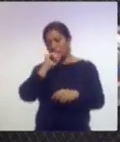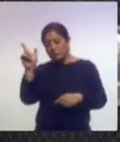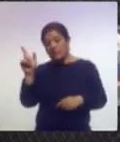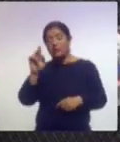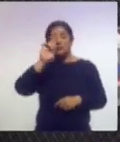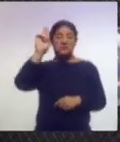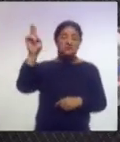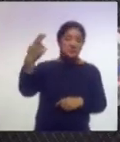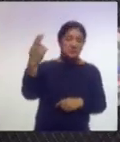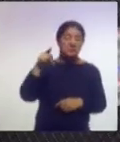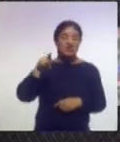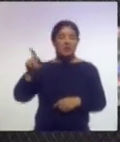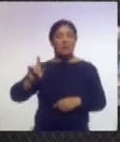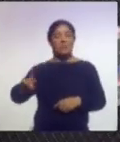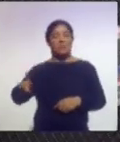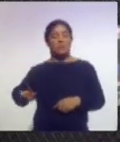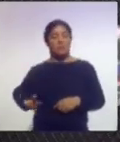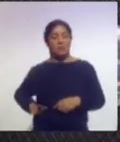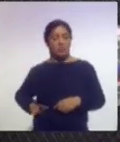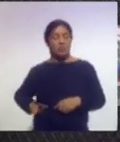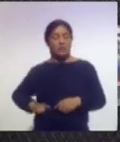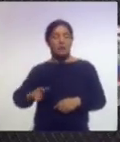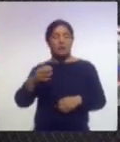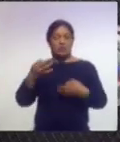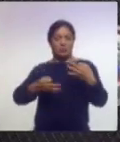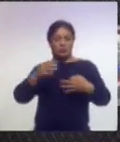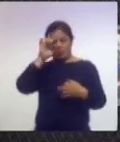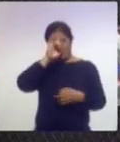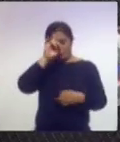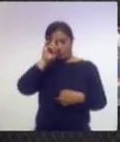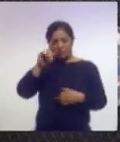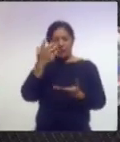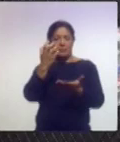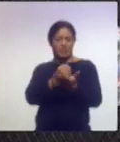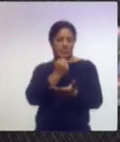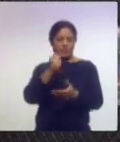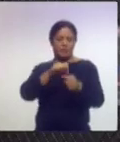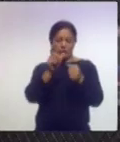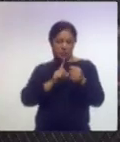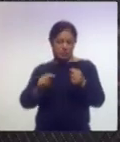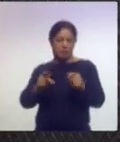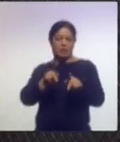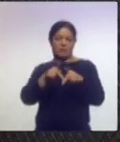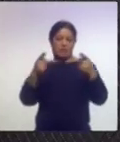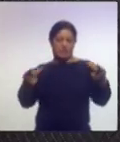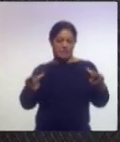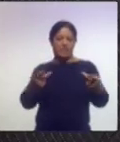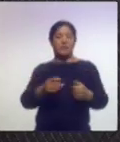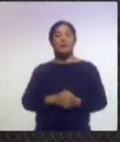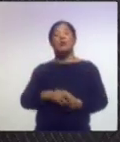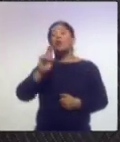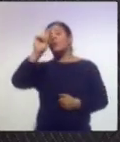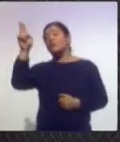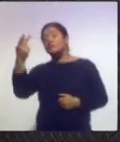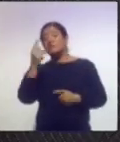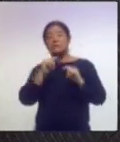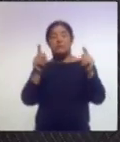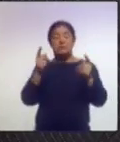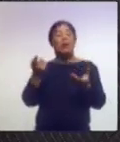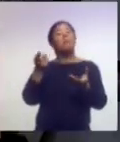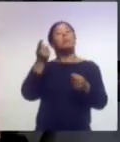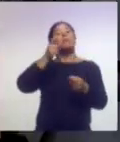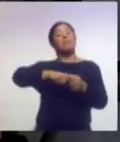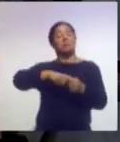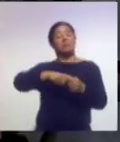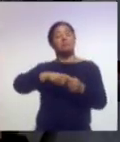universidades públicas que conforman el Consejo Ciudadano del Premio Nacional de Periodismo. Uh-huh. Incluso la Universidad de Tlaxcala forma parte de este